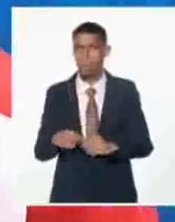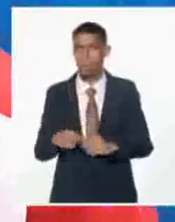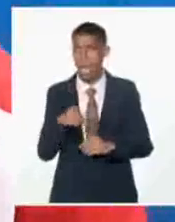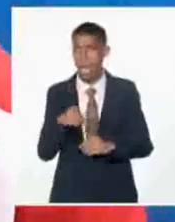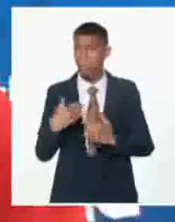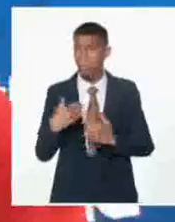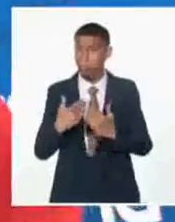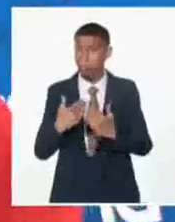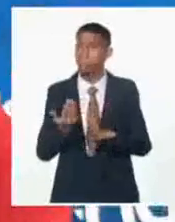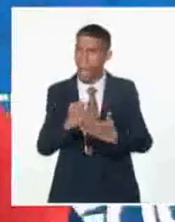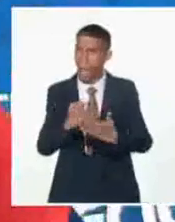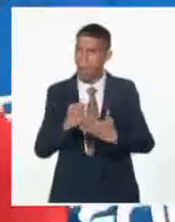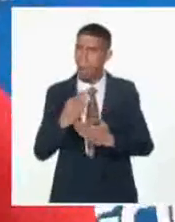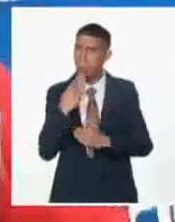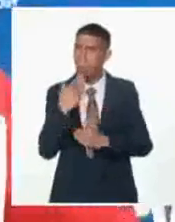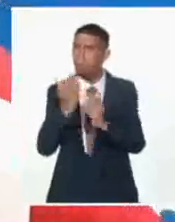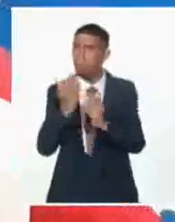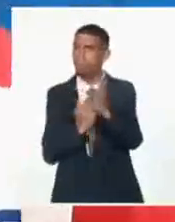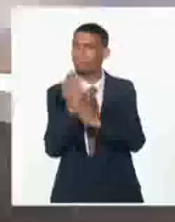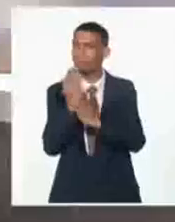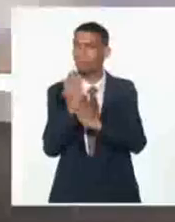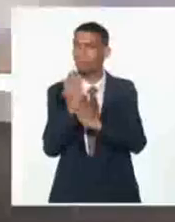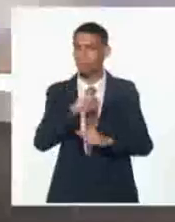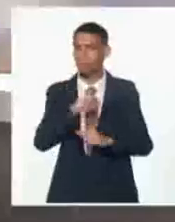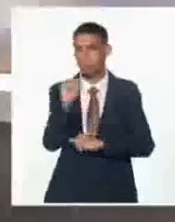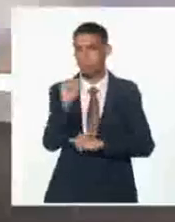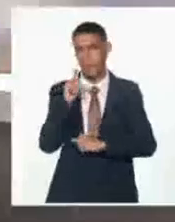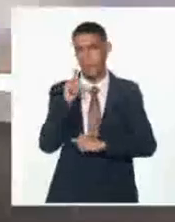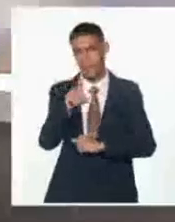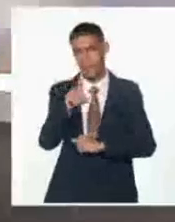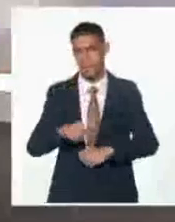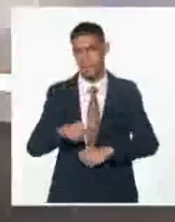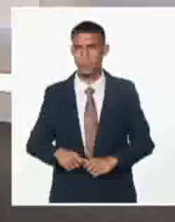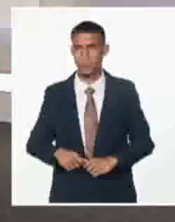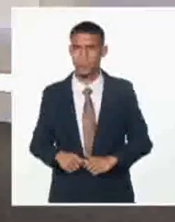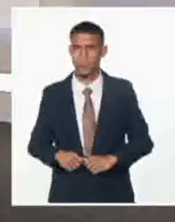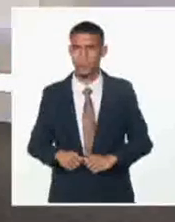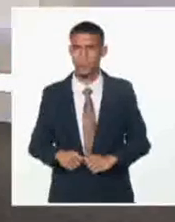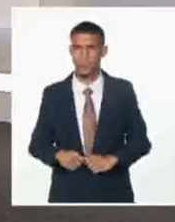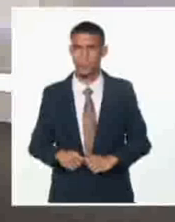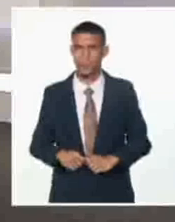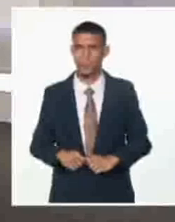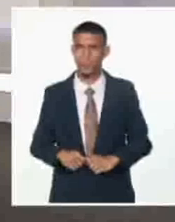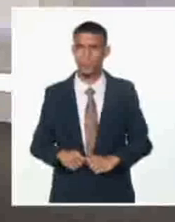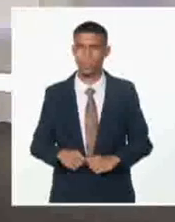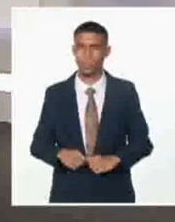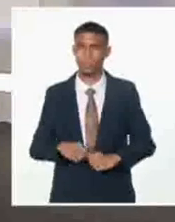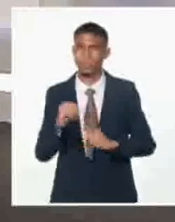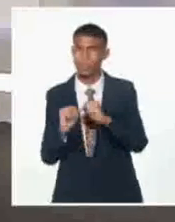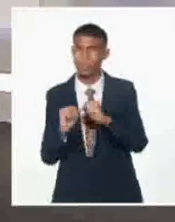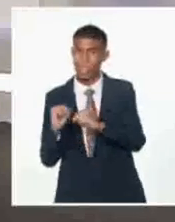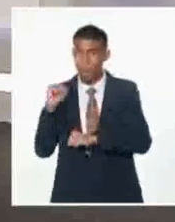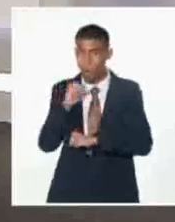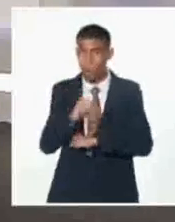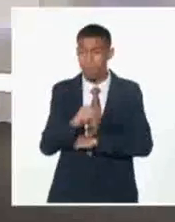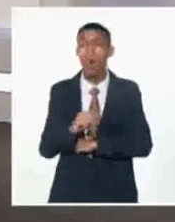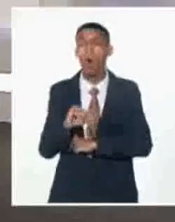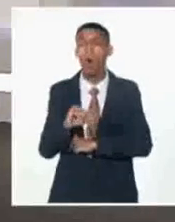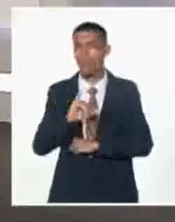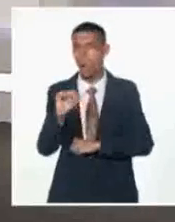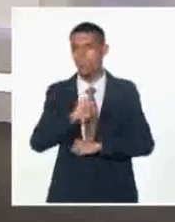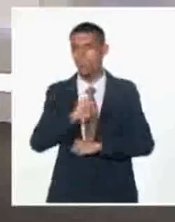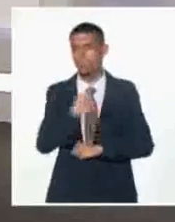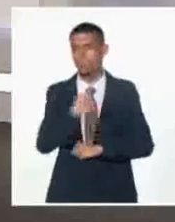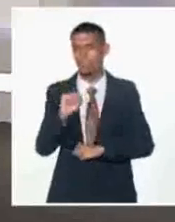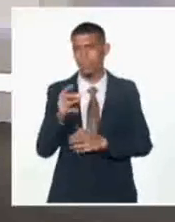creernos que sí podemos llegar a la final. El taekwondo hizo su aporte al medallero cubano este martes, mientras los